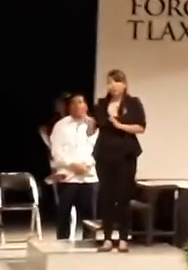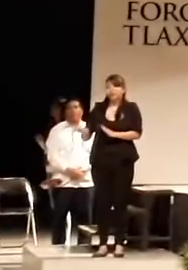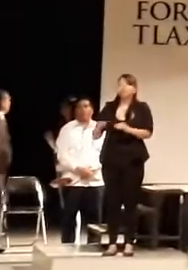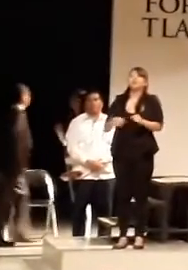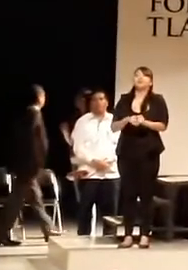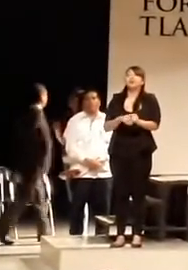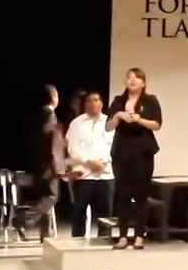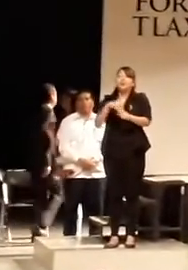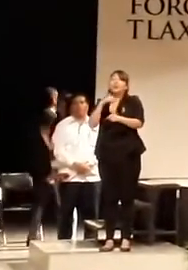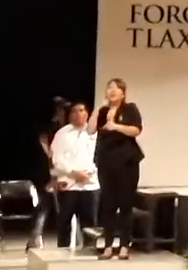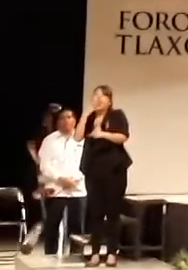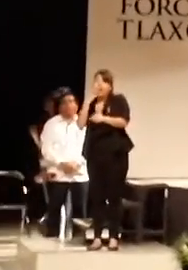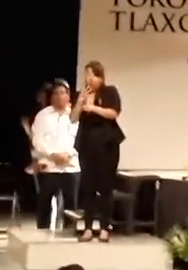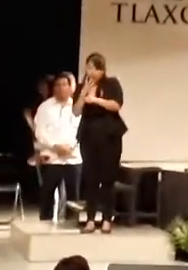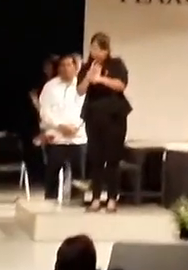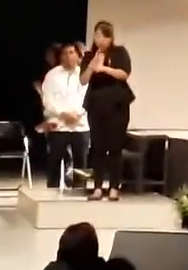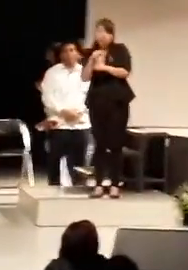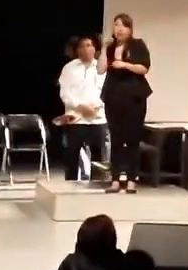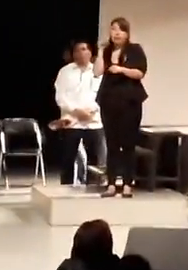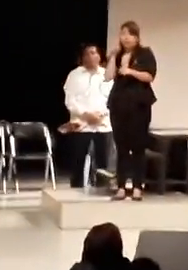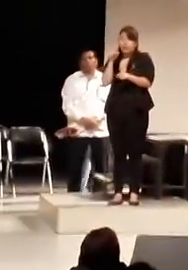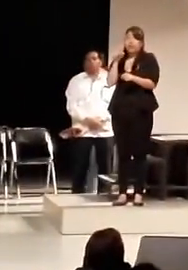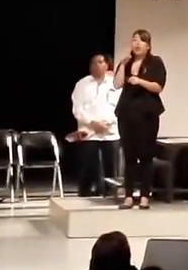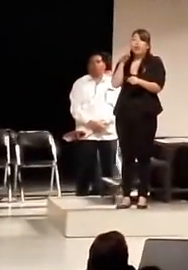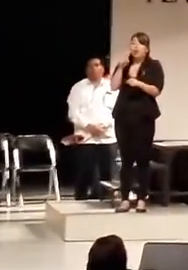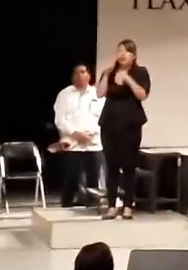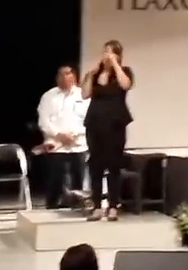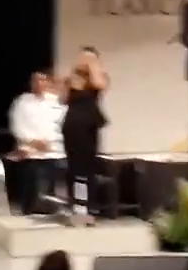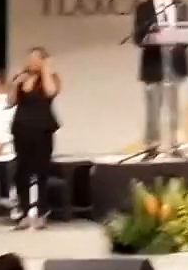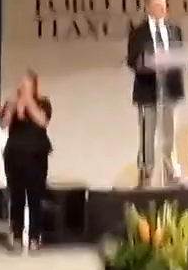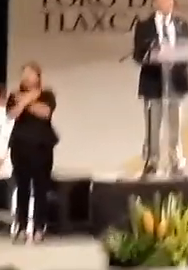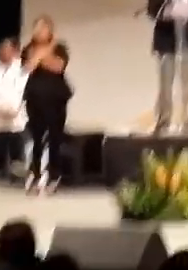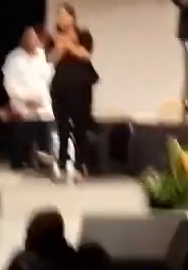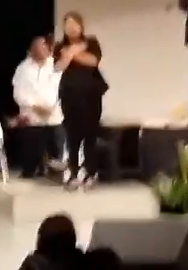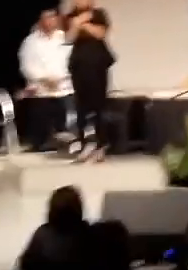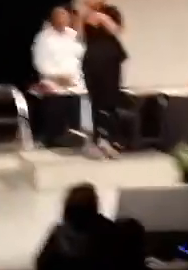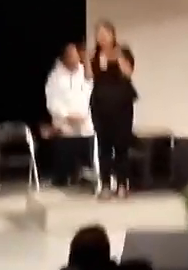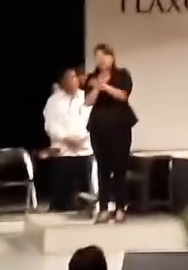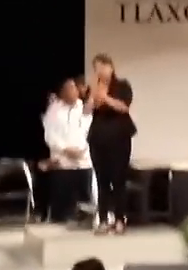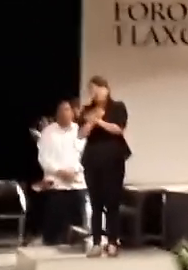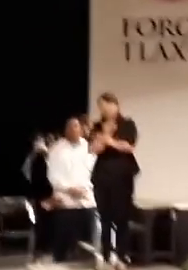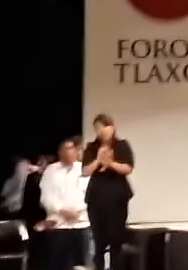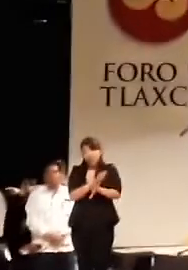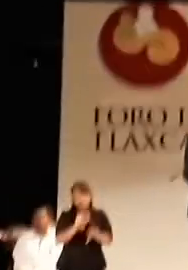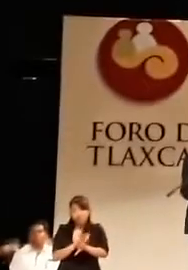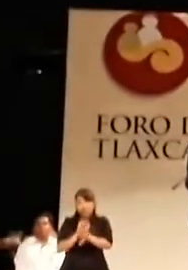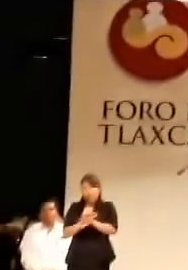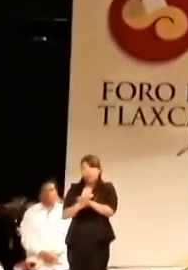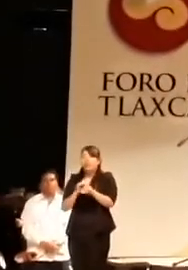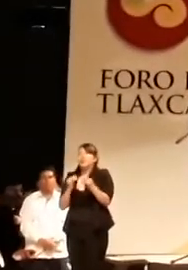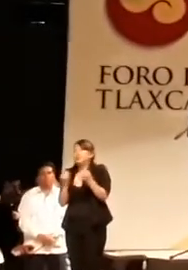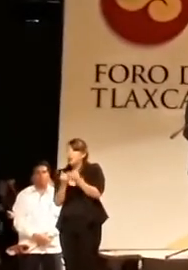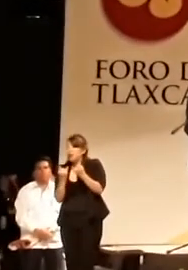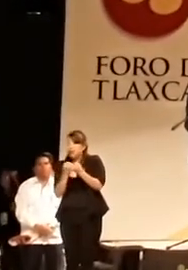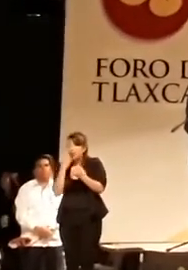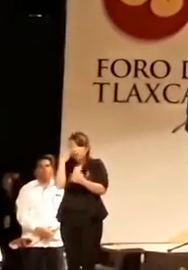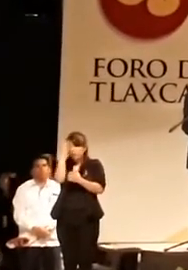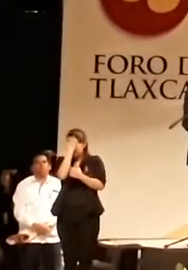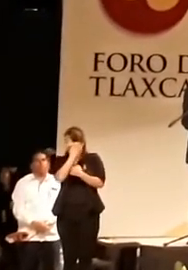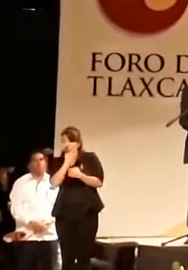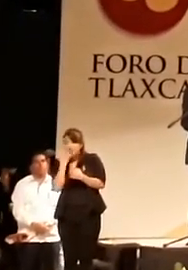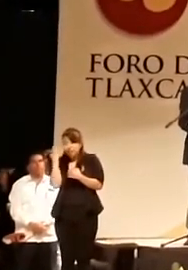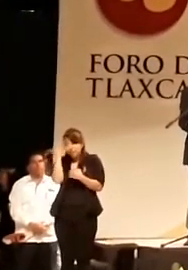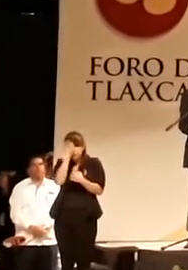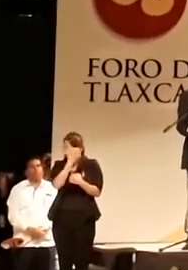en estos últimos 30 años entre los conceptos calidad de la educación y evaluación educativa.